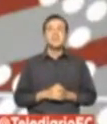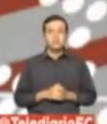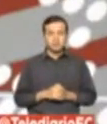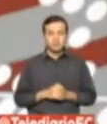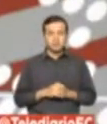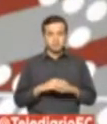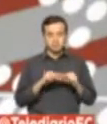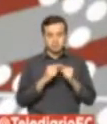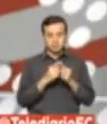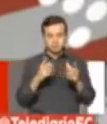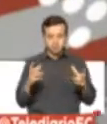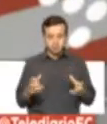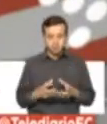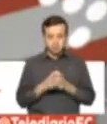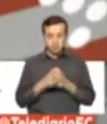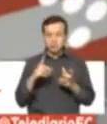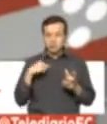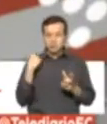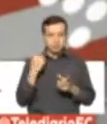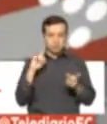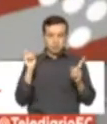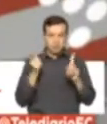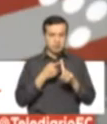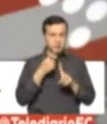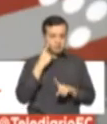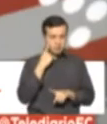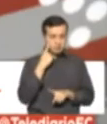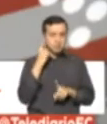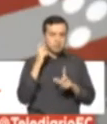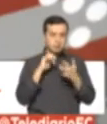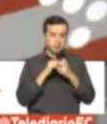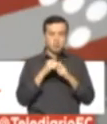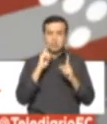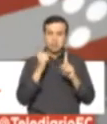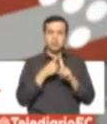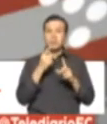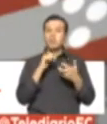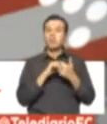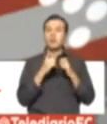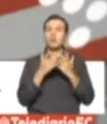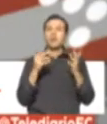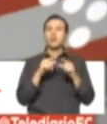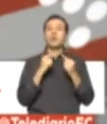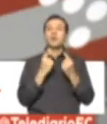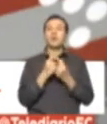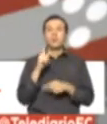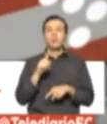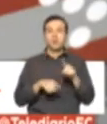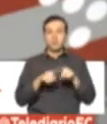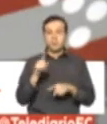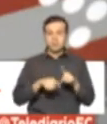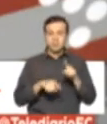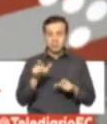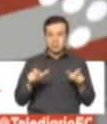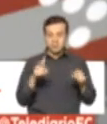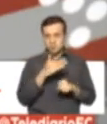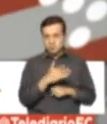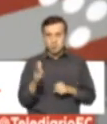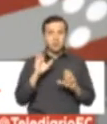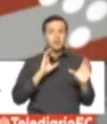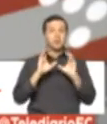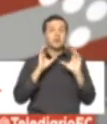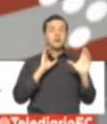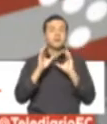constituye la bancada, nosotros tuvimos un primer escenario, un primer problema, cuando un grupo de compañeros va a